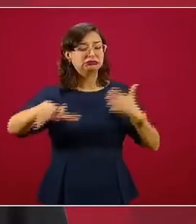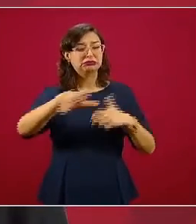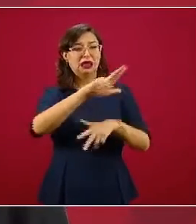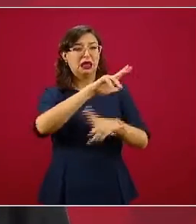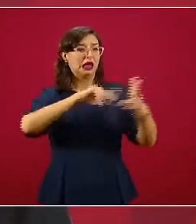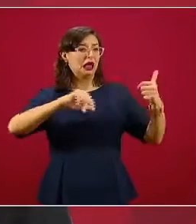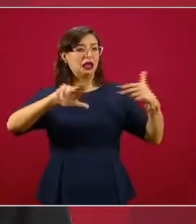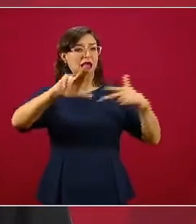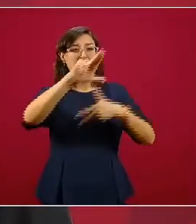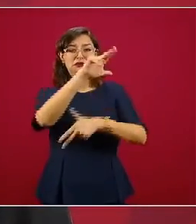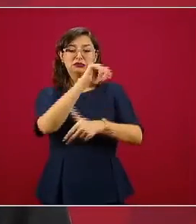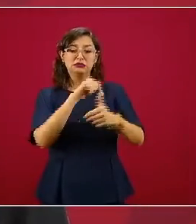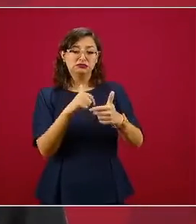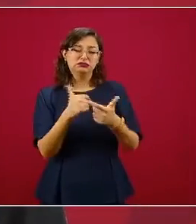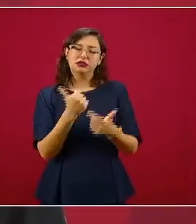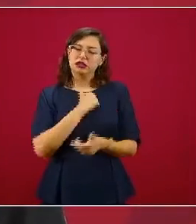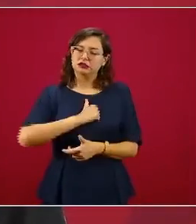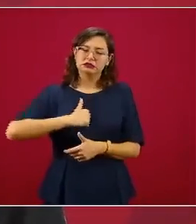costo es mucho mayor.